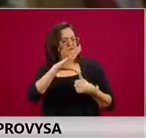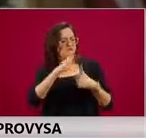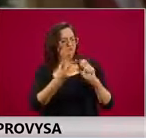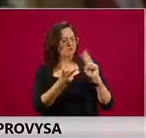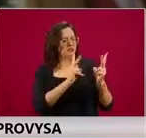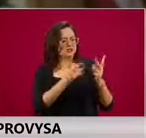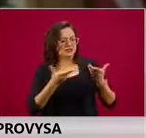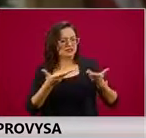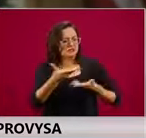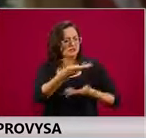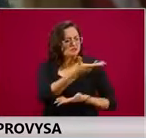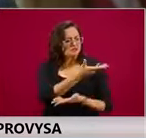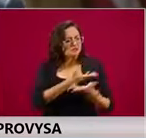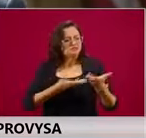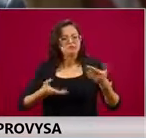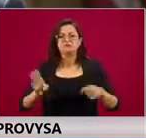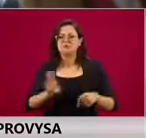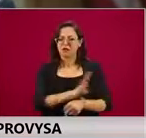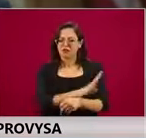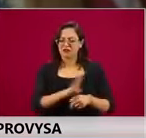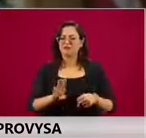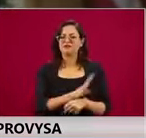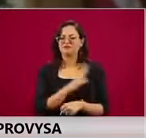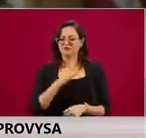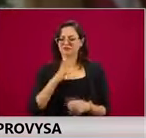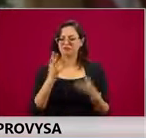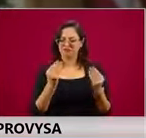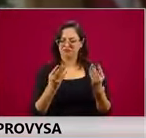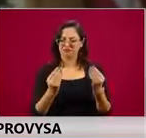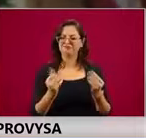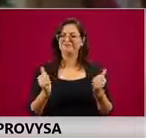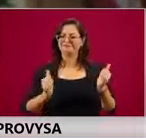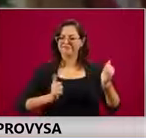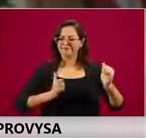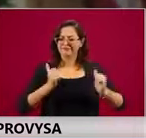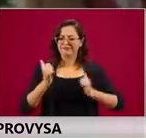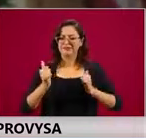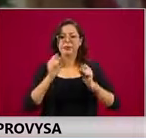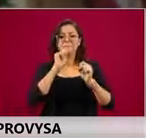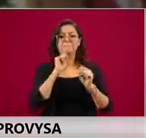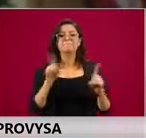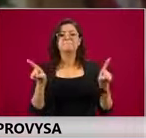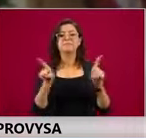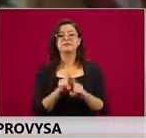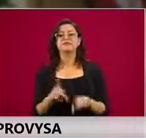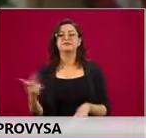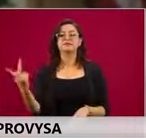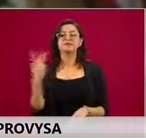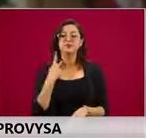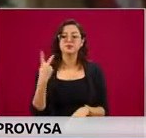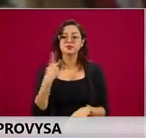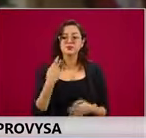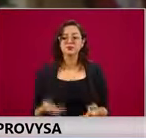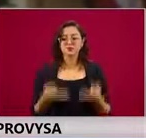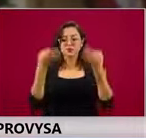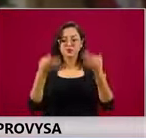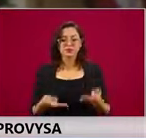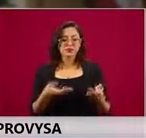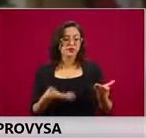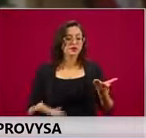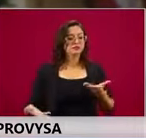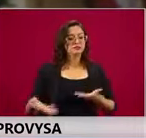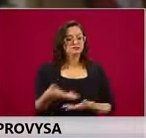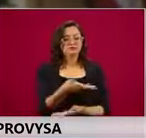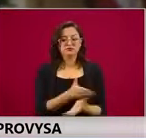a mis hijos, eso dice el presidente AMLO, pues sí, ¿no? Pero bueno, fue a cumplir con eso, el fondo. Pero